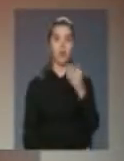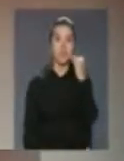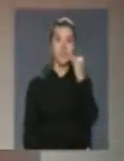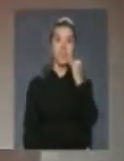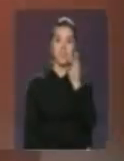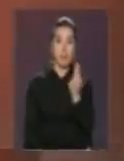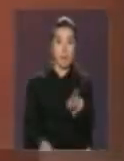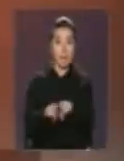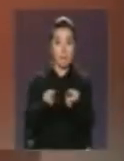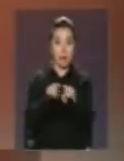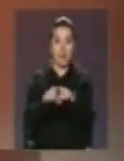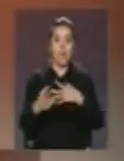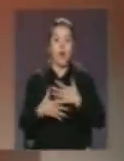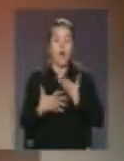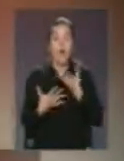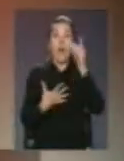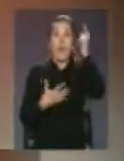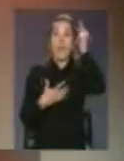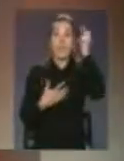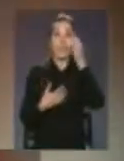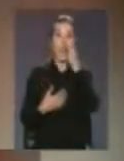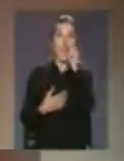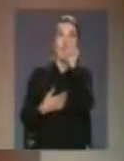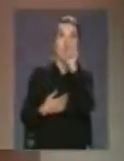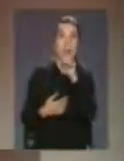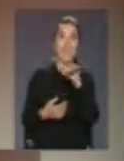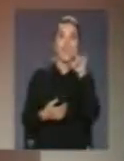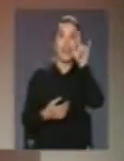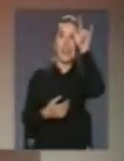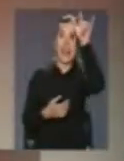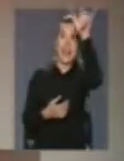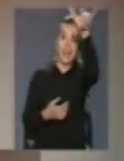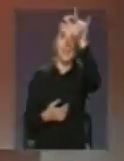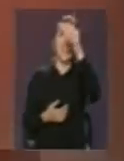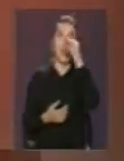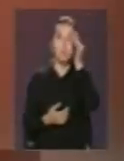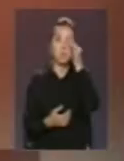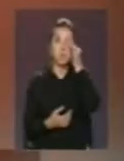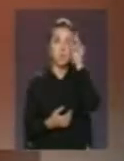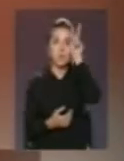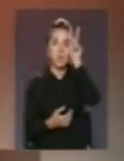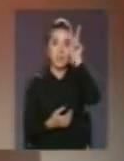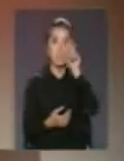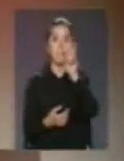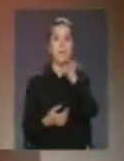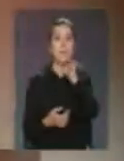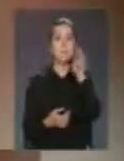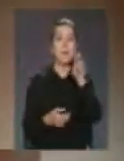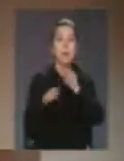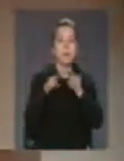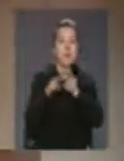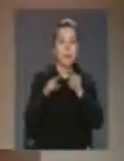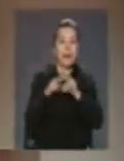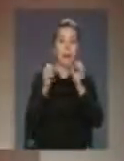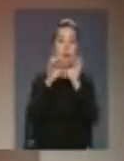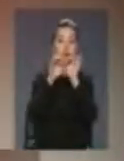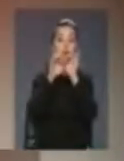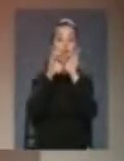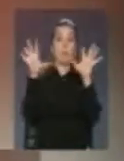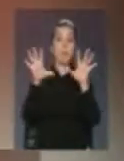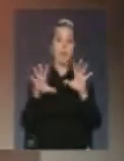dos hermanos esperaban ver al supertanker en acción, pero los padres de estos niños tenían preparada una insólita